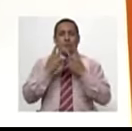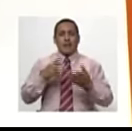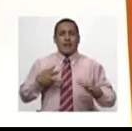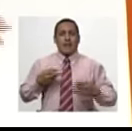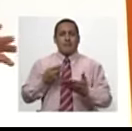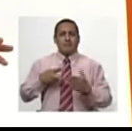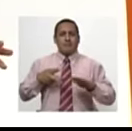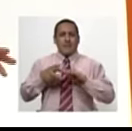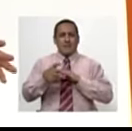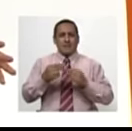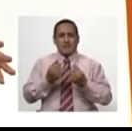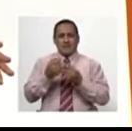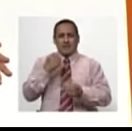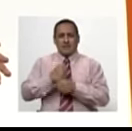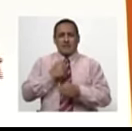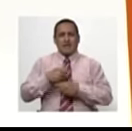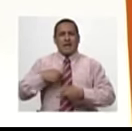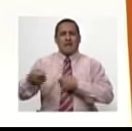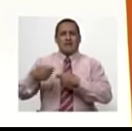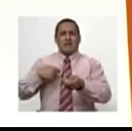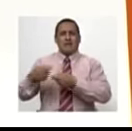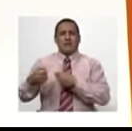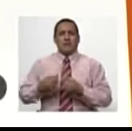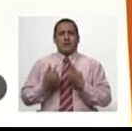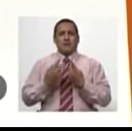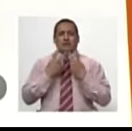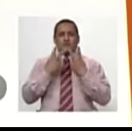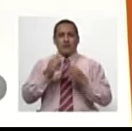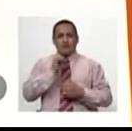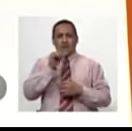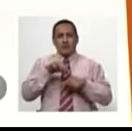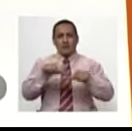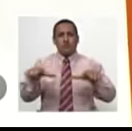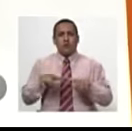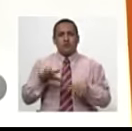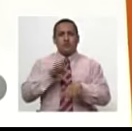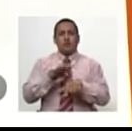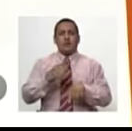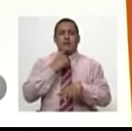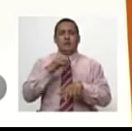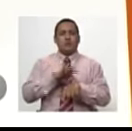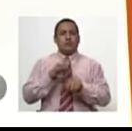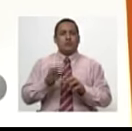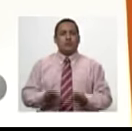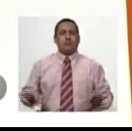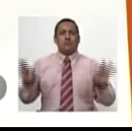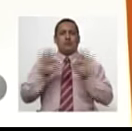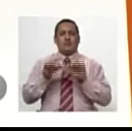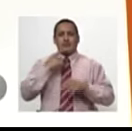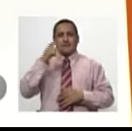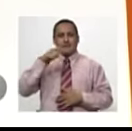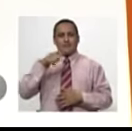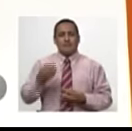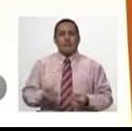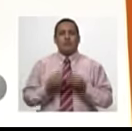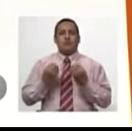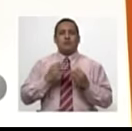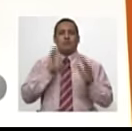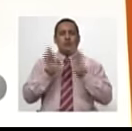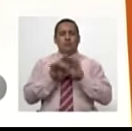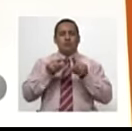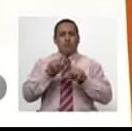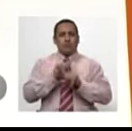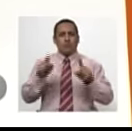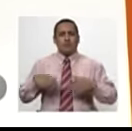del canon se gaste en esas obras. Claro. ¿No? Si faltan centros de salud, que la prioridad sea en salud. Eso es lo que tendría que hacerse, porque tú no